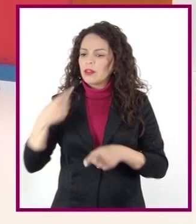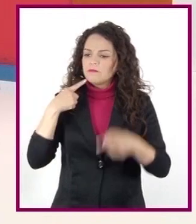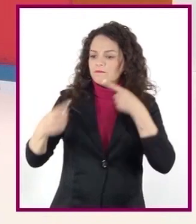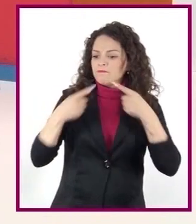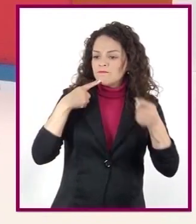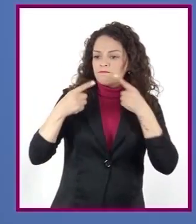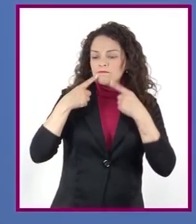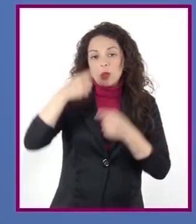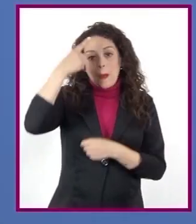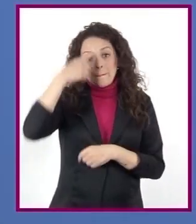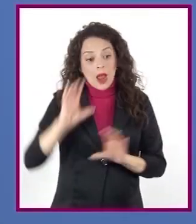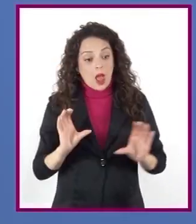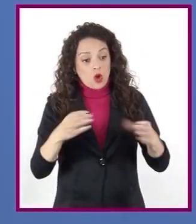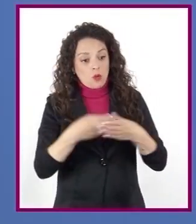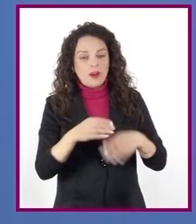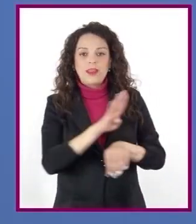comunidad.